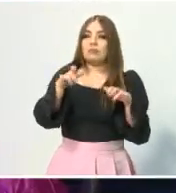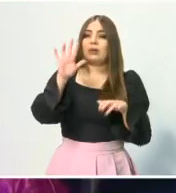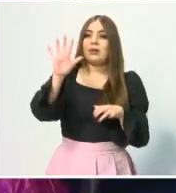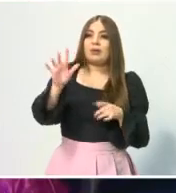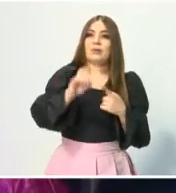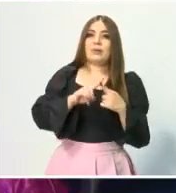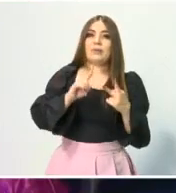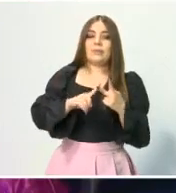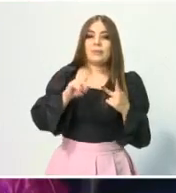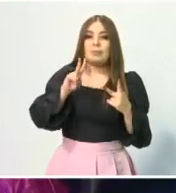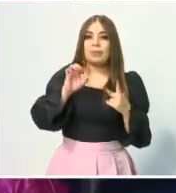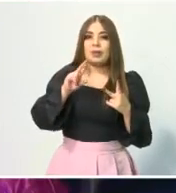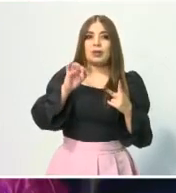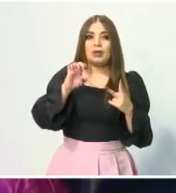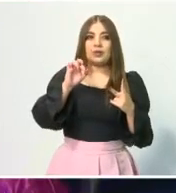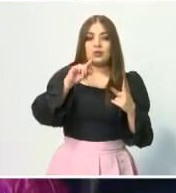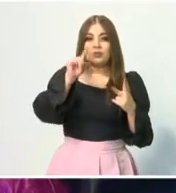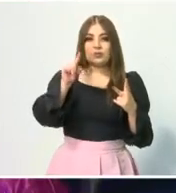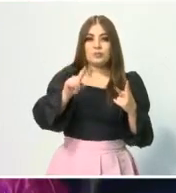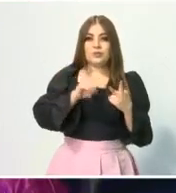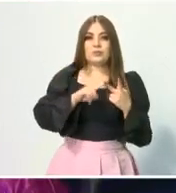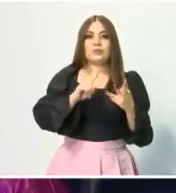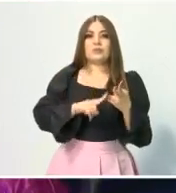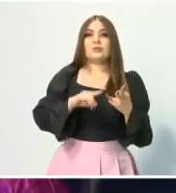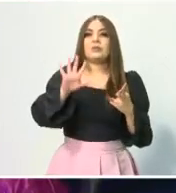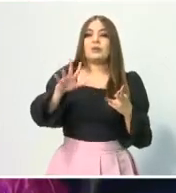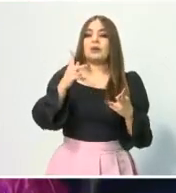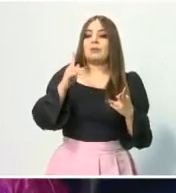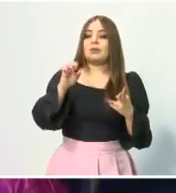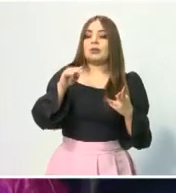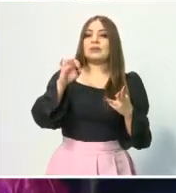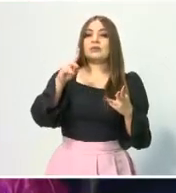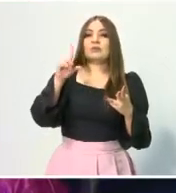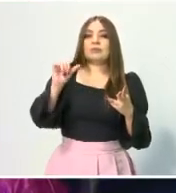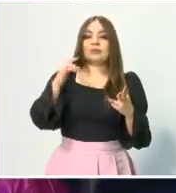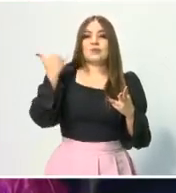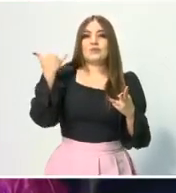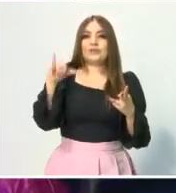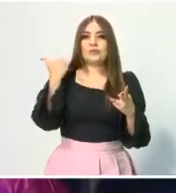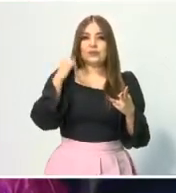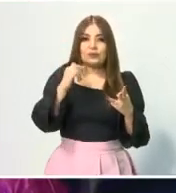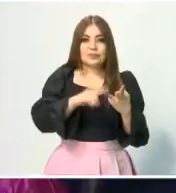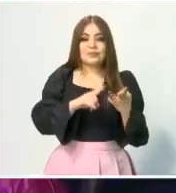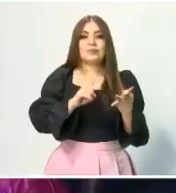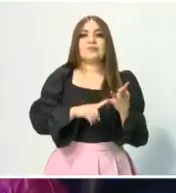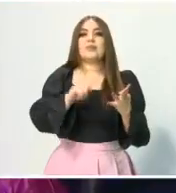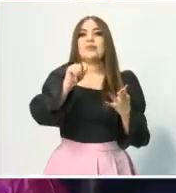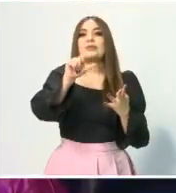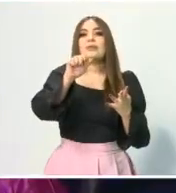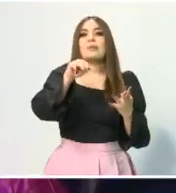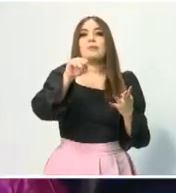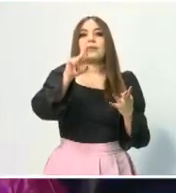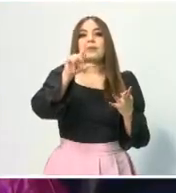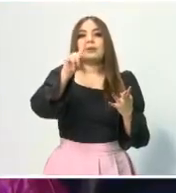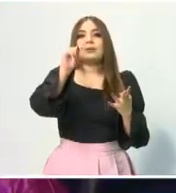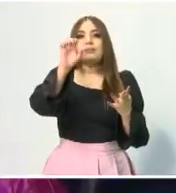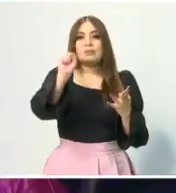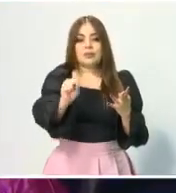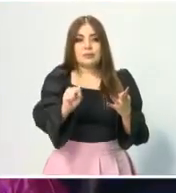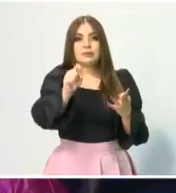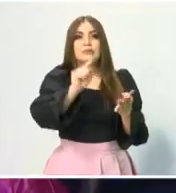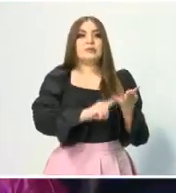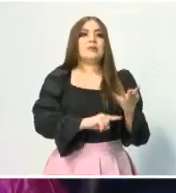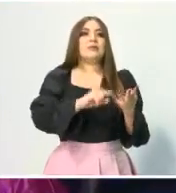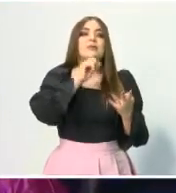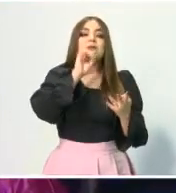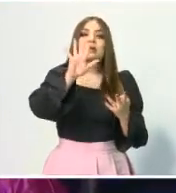Veracruz, también se van a mantener en Tabasco, en la península de Yucatán y en Tamaulipas, dejándonos algunos remanentes en